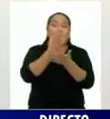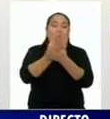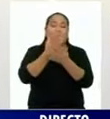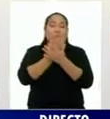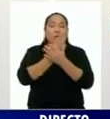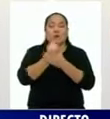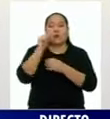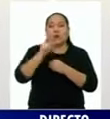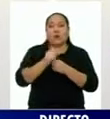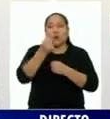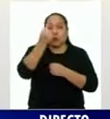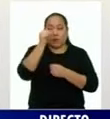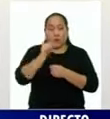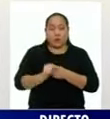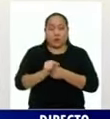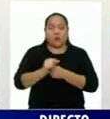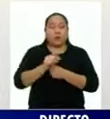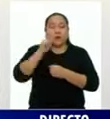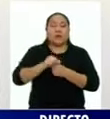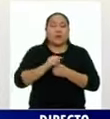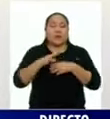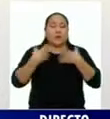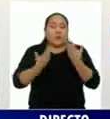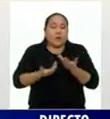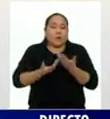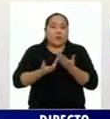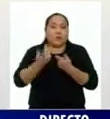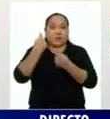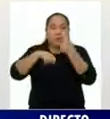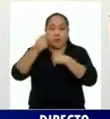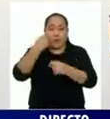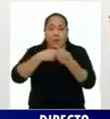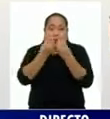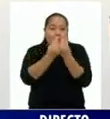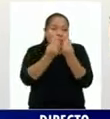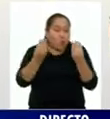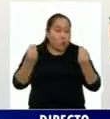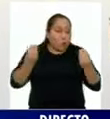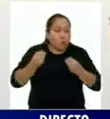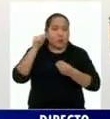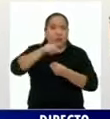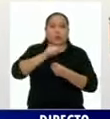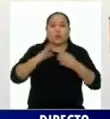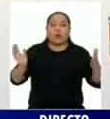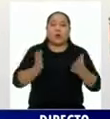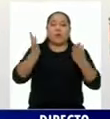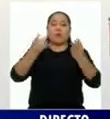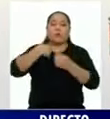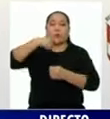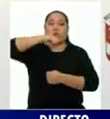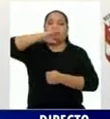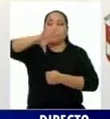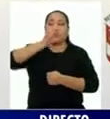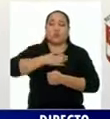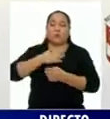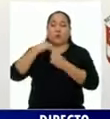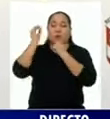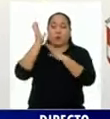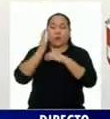vamos a poder exportar un montón. Ese es un impulso adicional a lo que les he mencionado durante mi